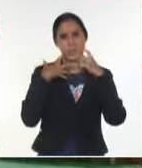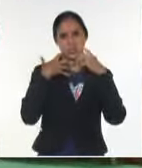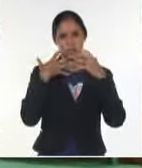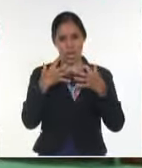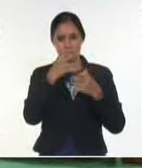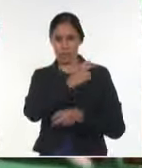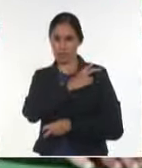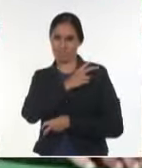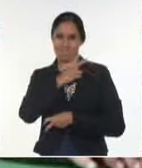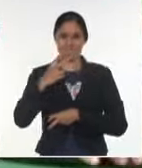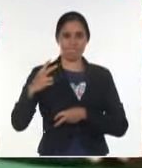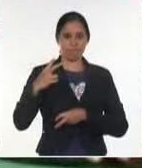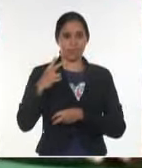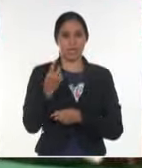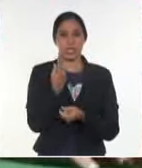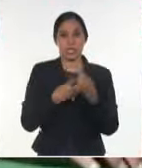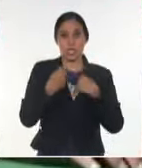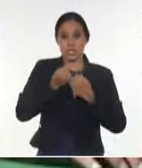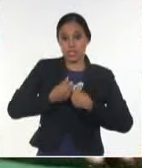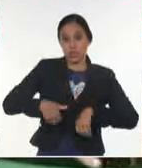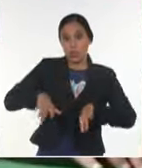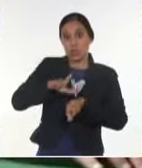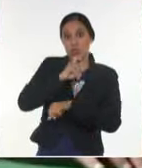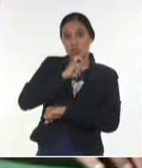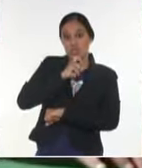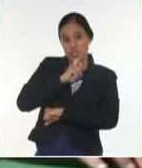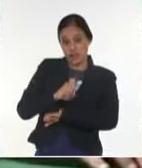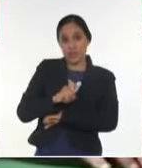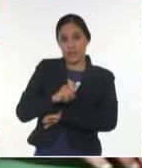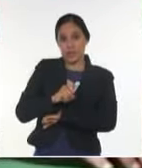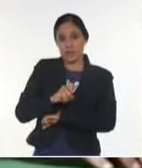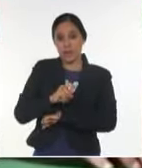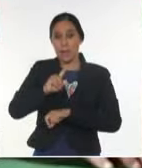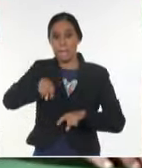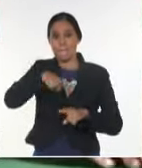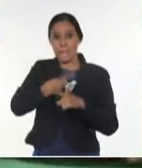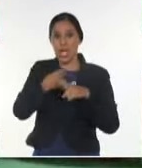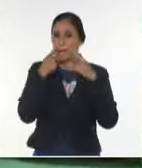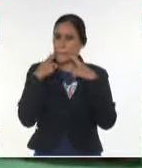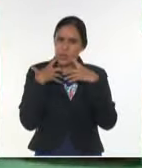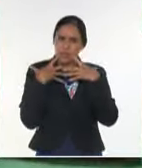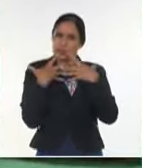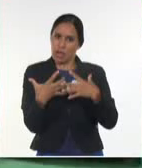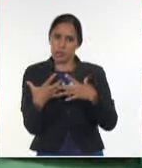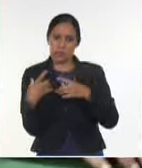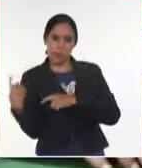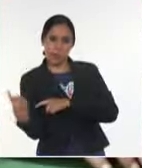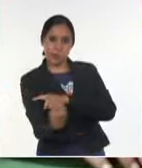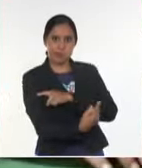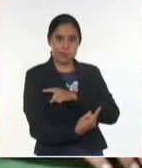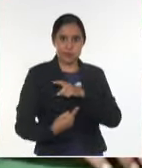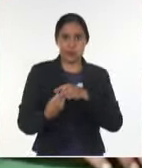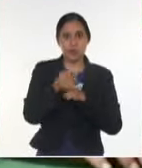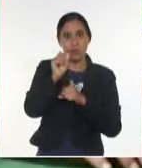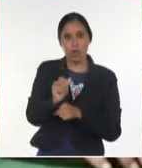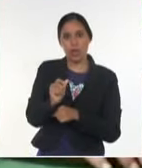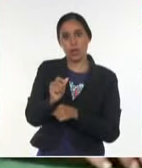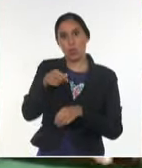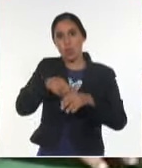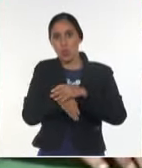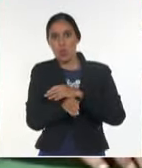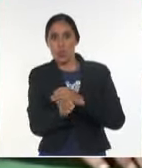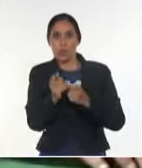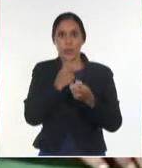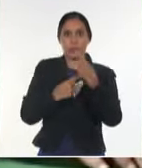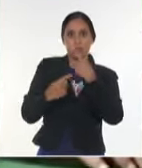para montarse en los momentos difíciles, y no difíciles, sino en los momentos que hace falta que responda, y responde como nos ha acostumbrado